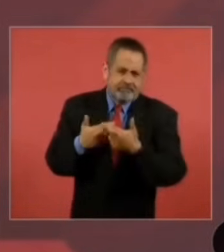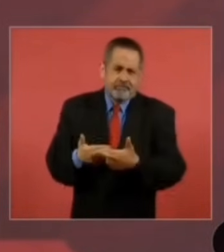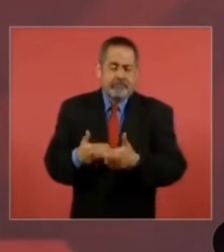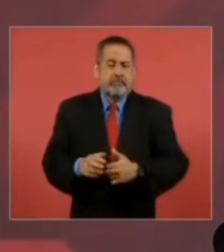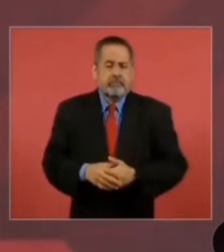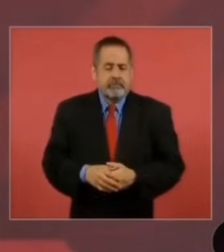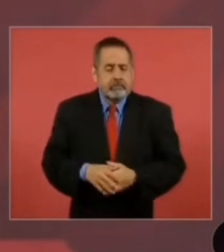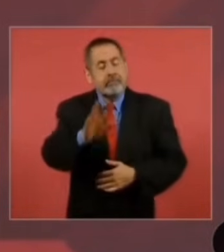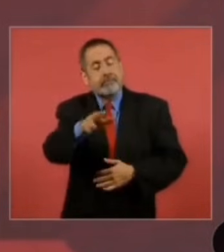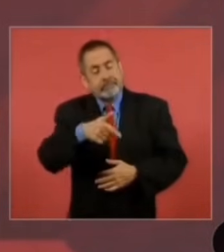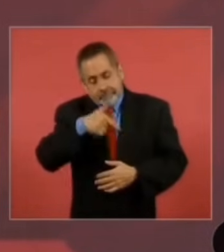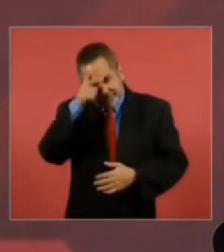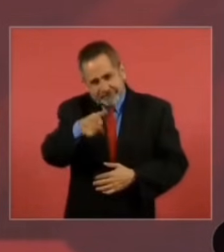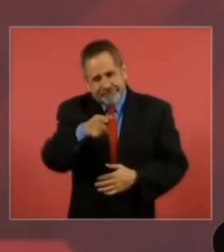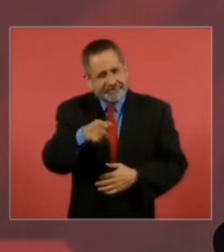Ahora me doy cuenta, ¿no?